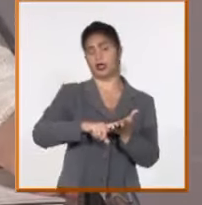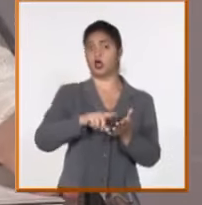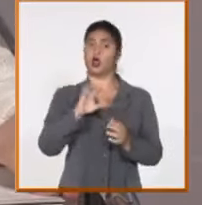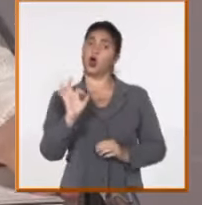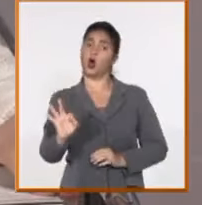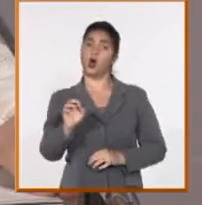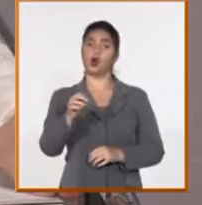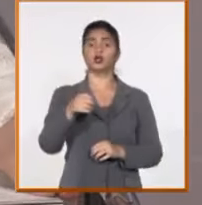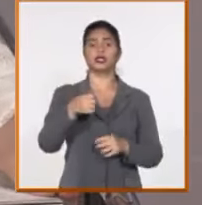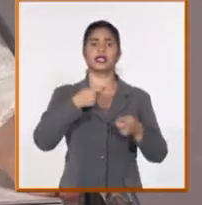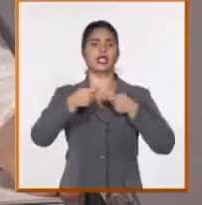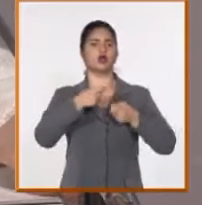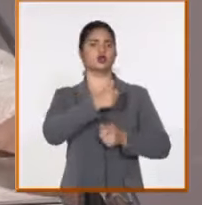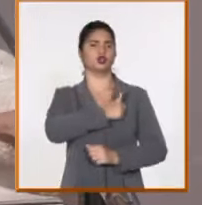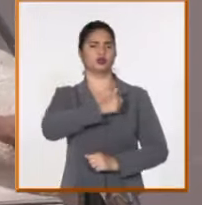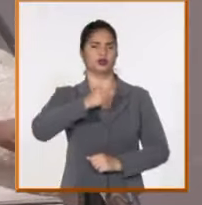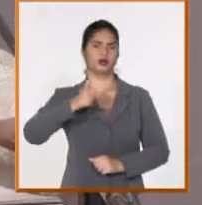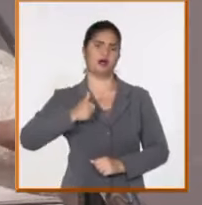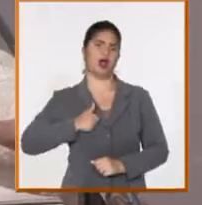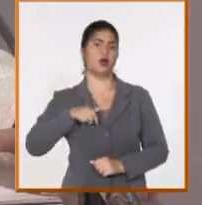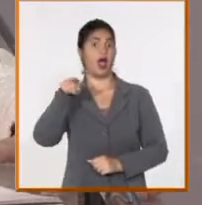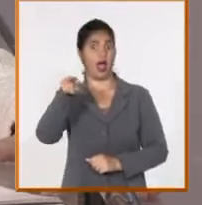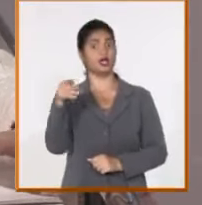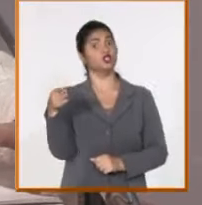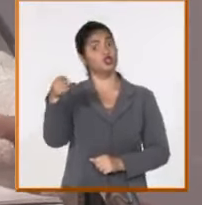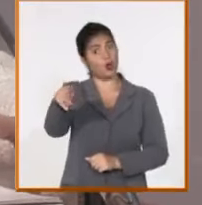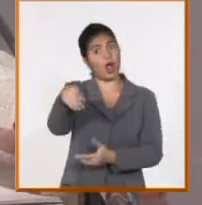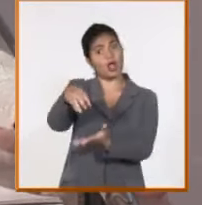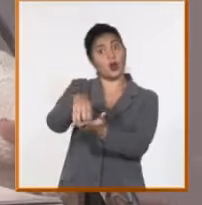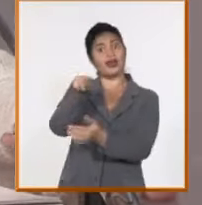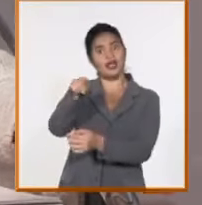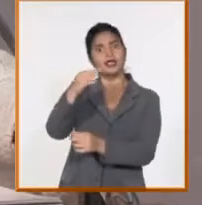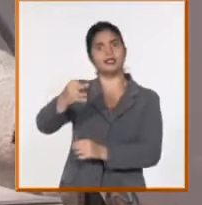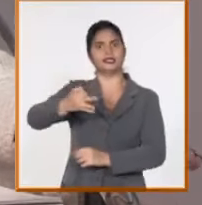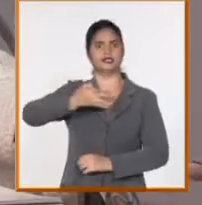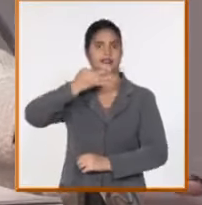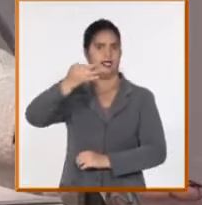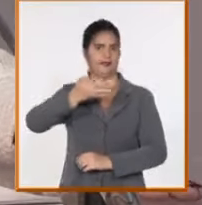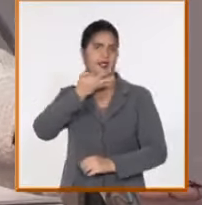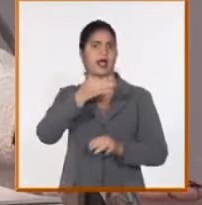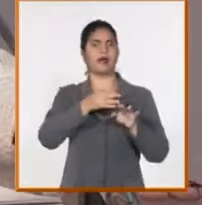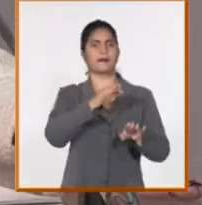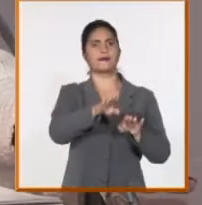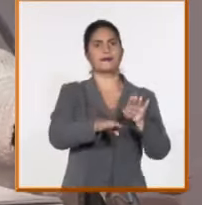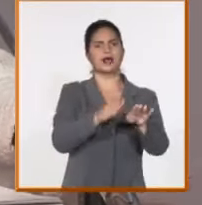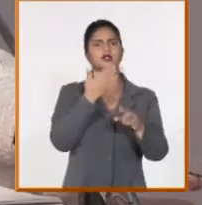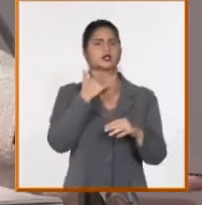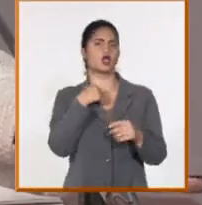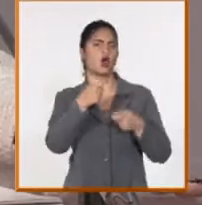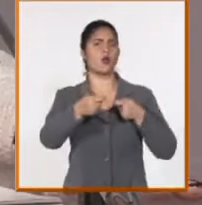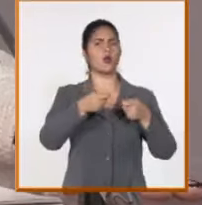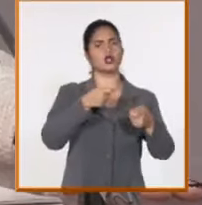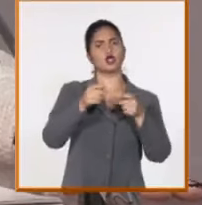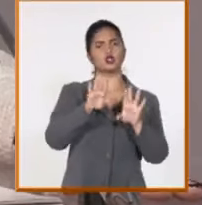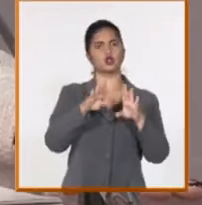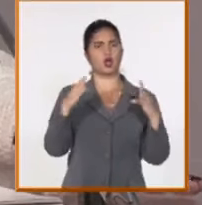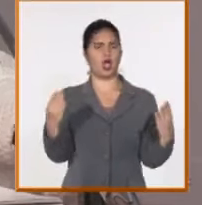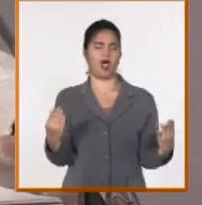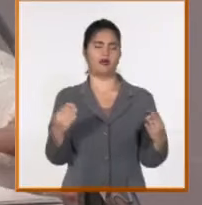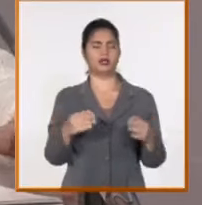cuanto a esto a estos negocios también se está encargando en la elaboración de estudios de Mercado estudios de